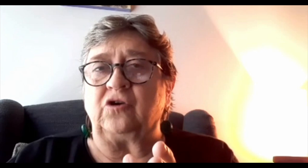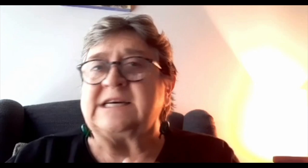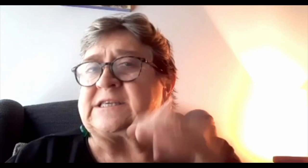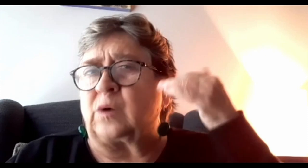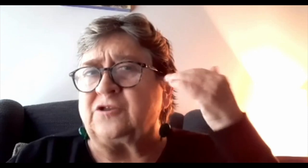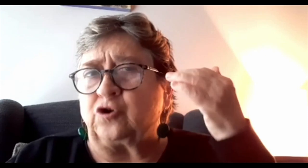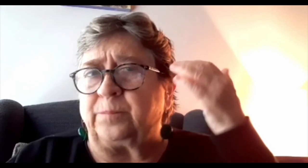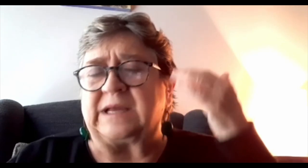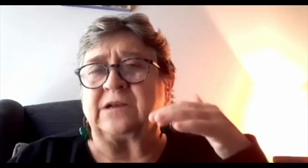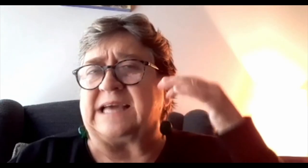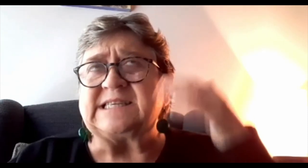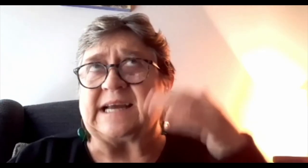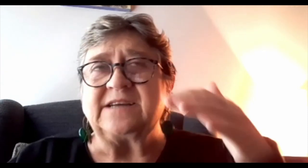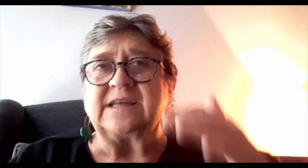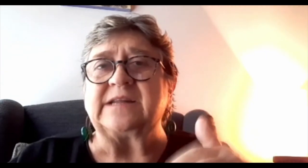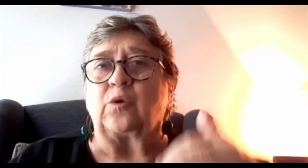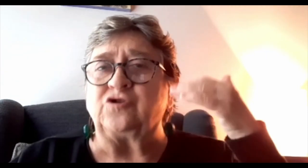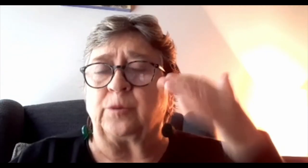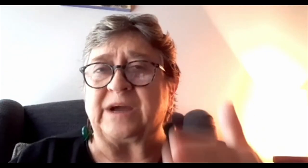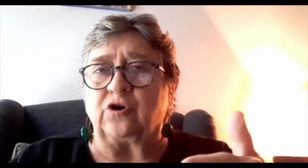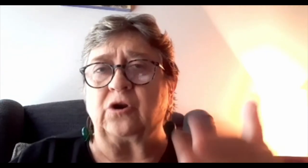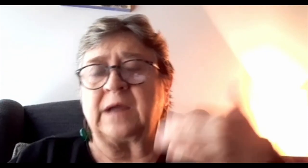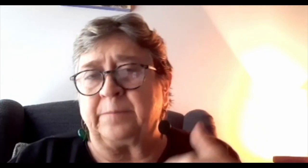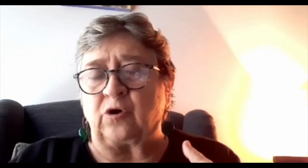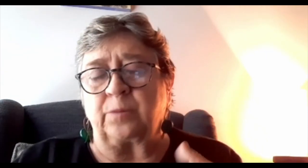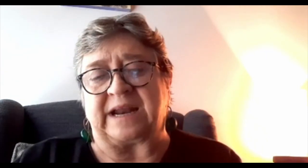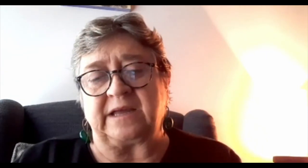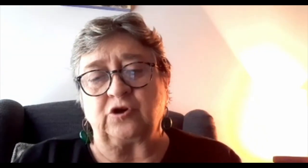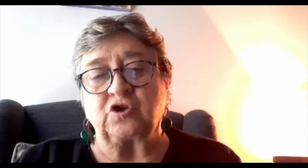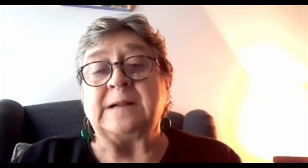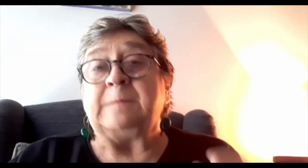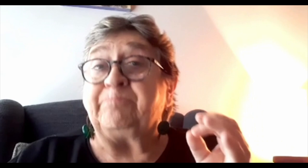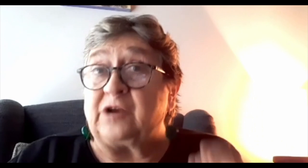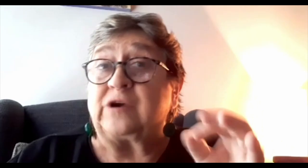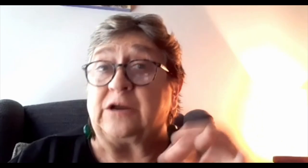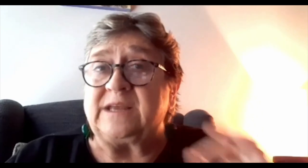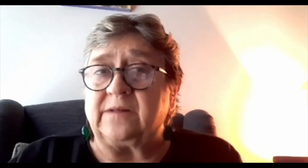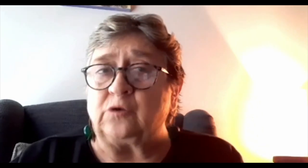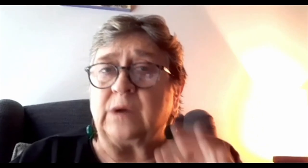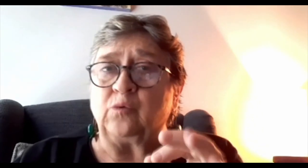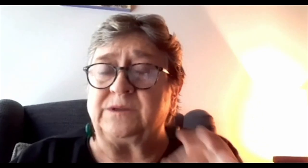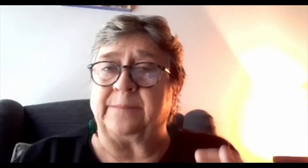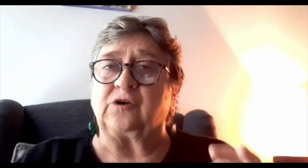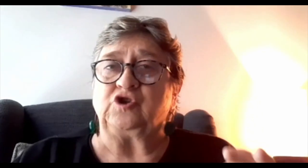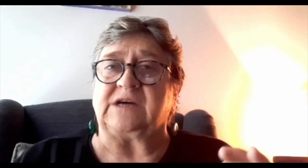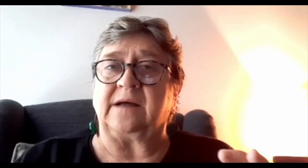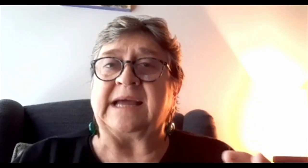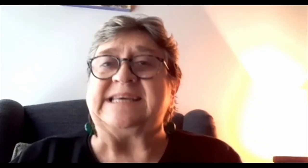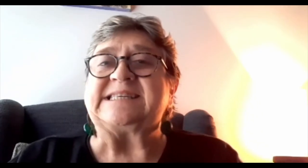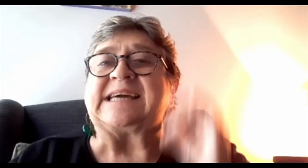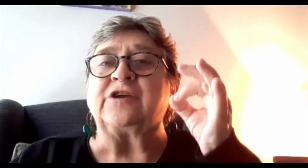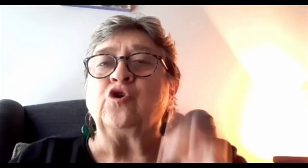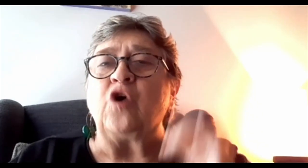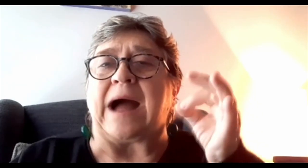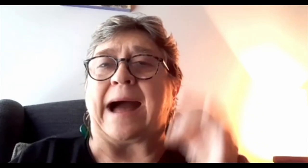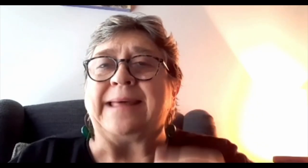contrario, cuanto es la gente de cuanto peor, mejor para ellos. Pero quiero añadir una última cosa, y